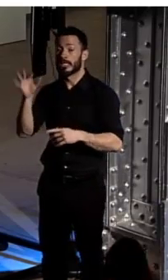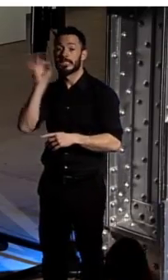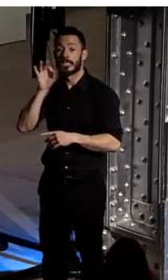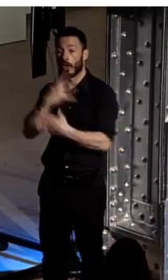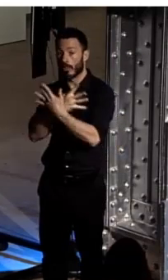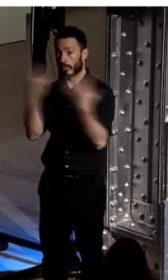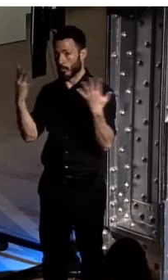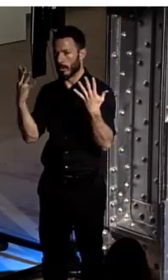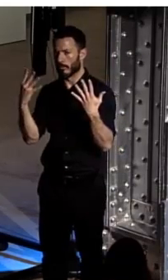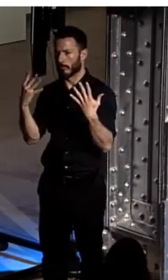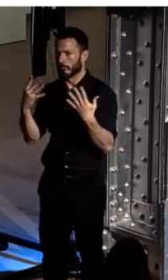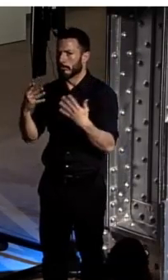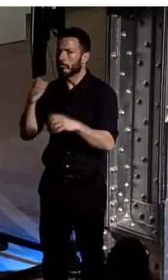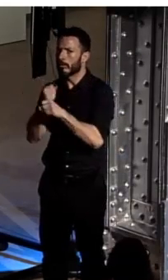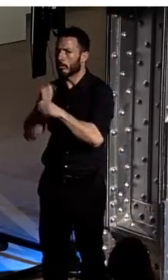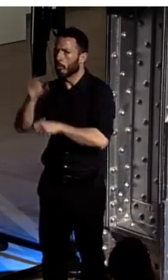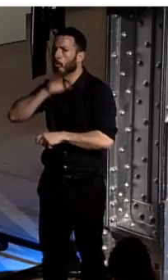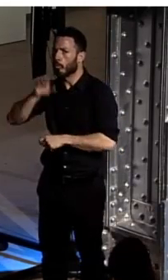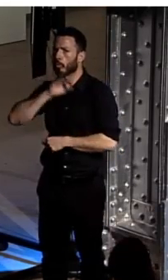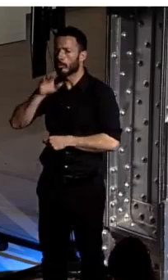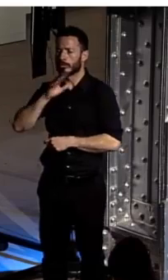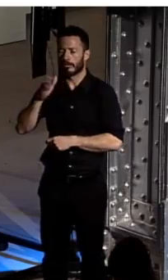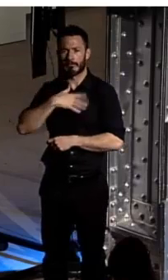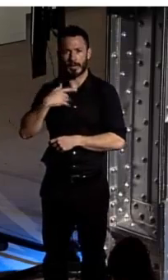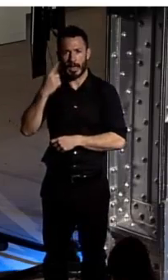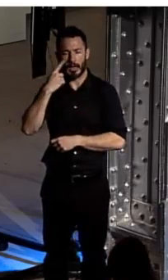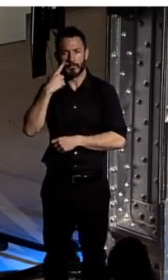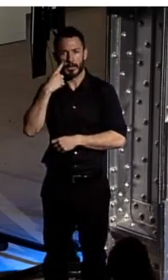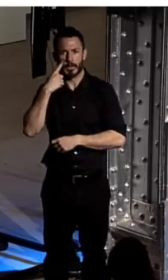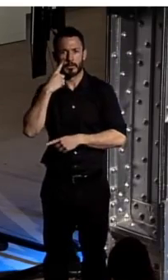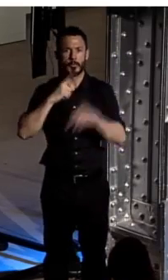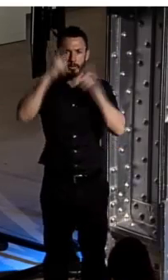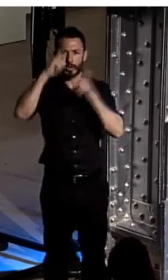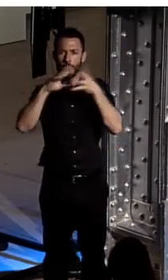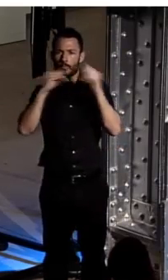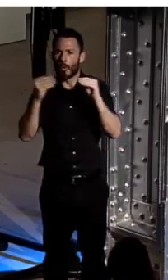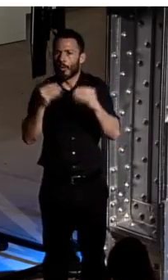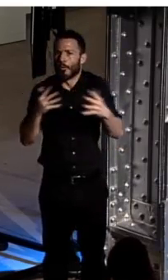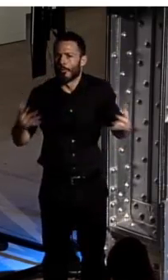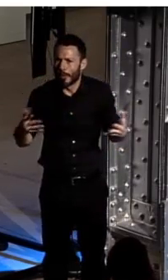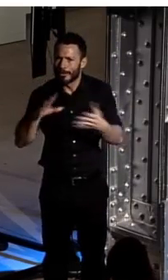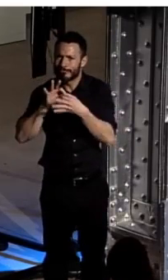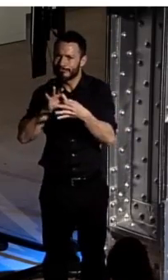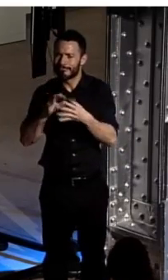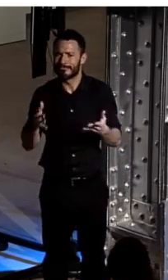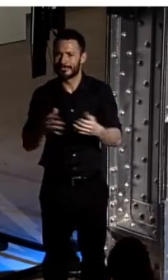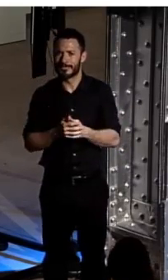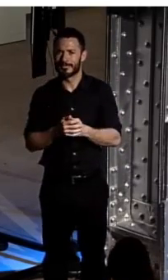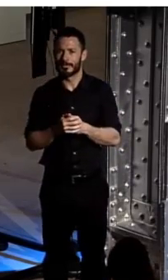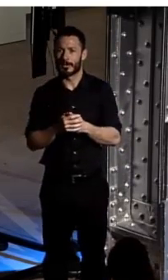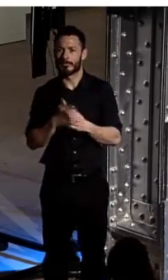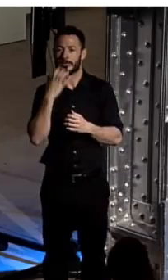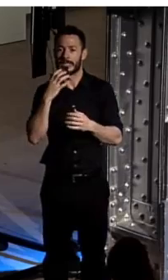XIX, donde él tenía mucho interés en ver qué músculos causaban diferentes expresiones faciales. Y entonces utilizó